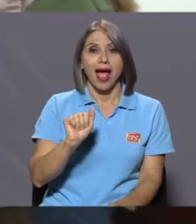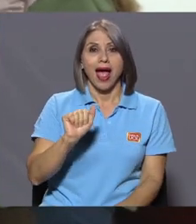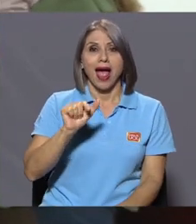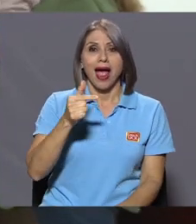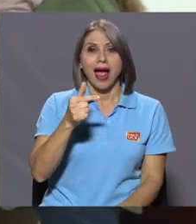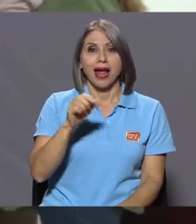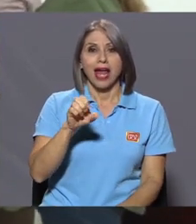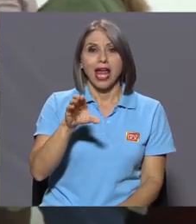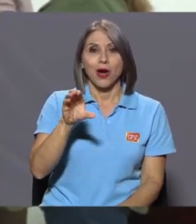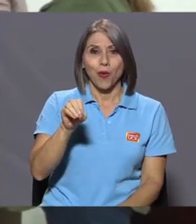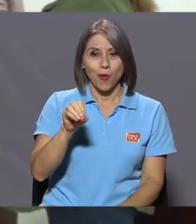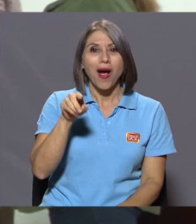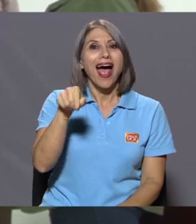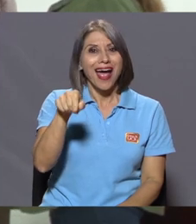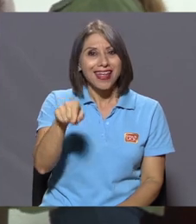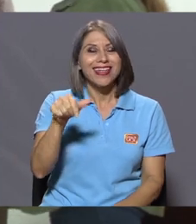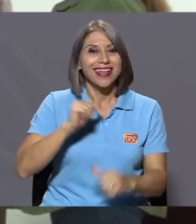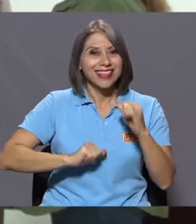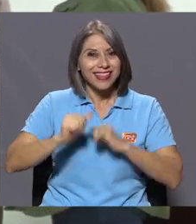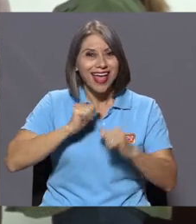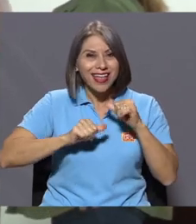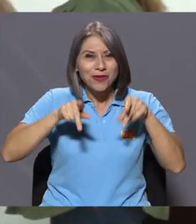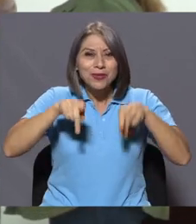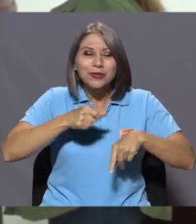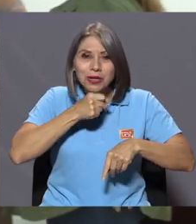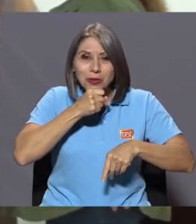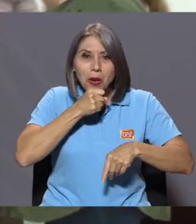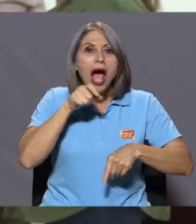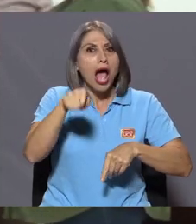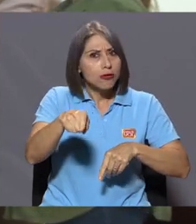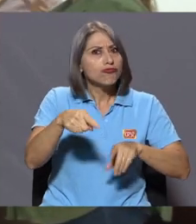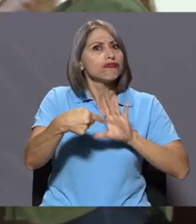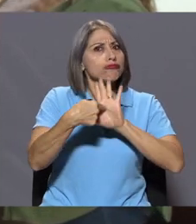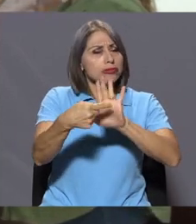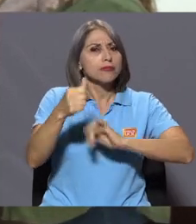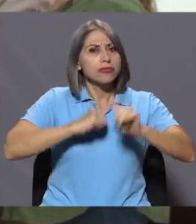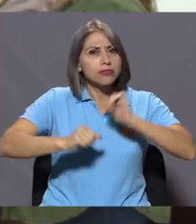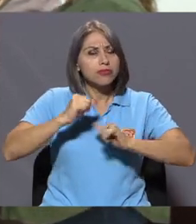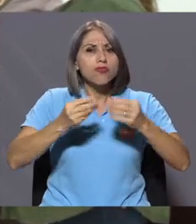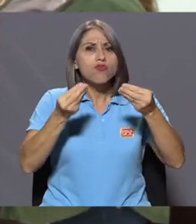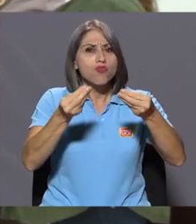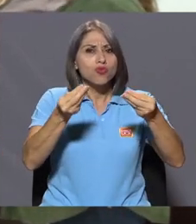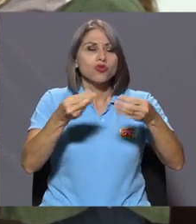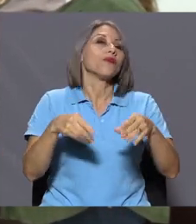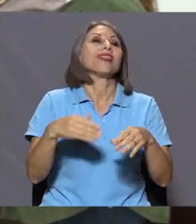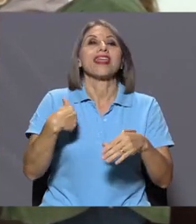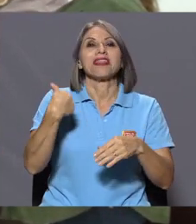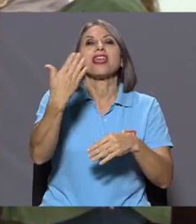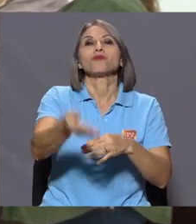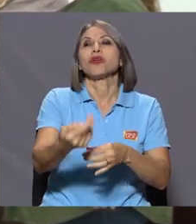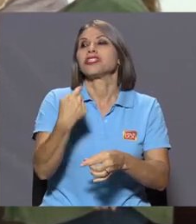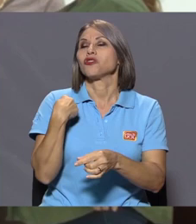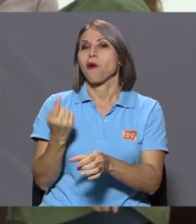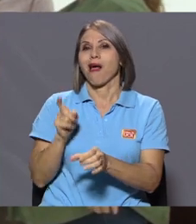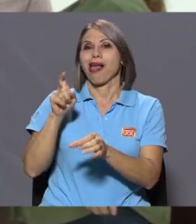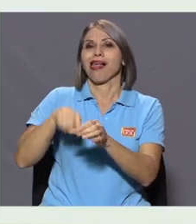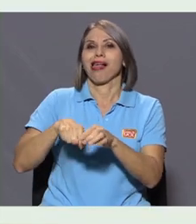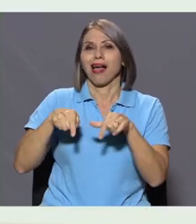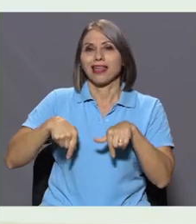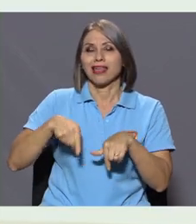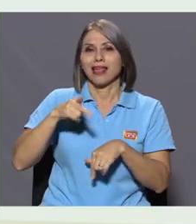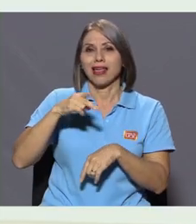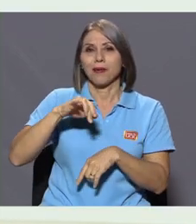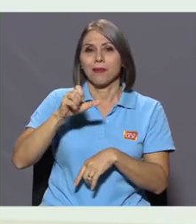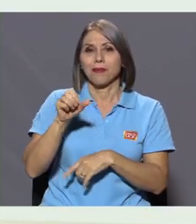Ajeco, yo estuve en el teatro ahí de Ajeco, hicimos bastantes obras. Después me vine aquí al PIAM a